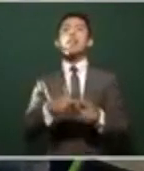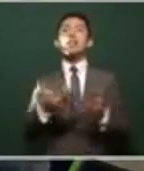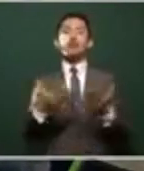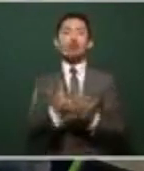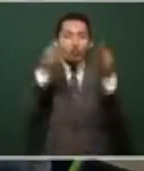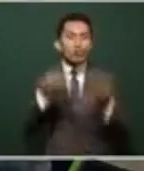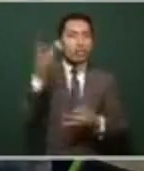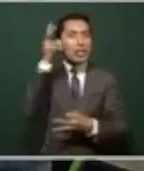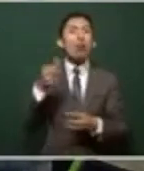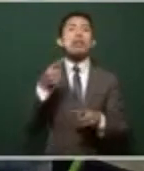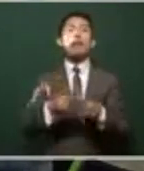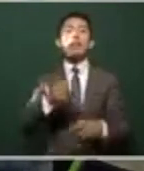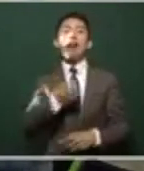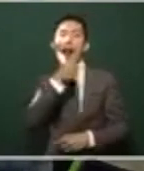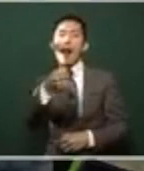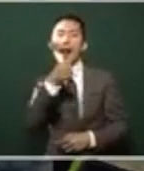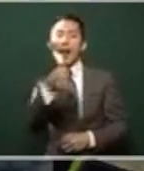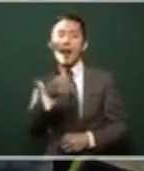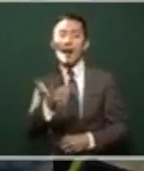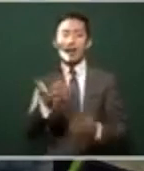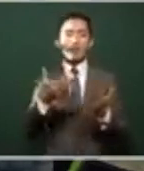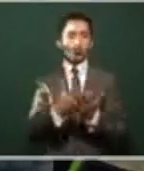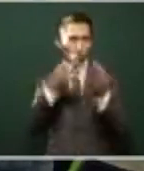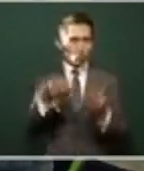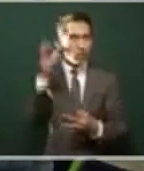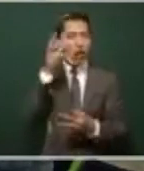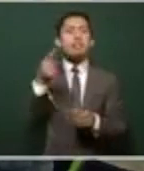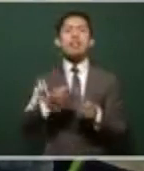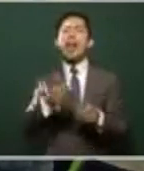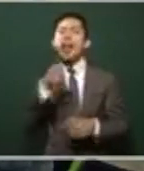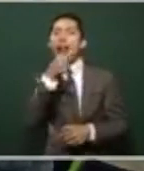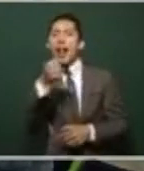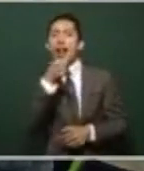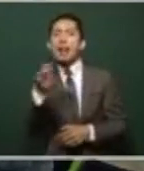Cállate. De Hidalgo.